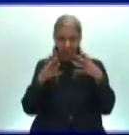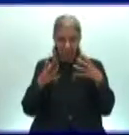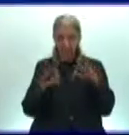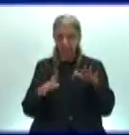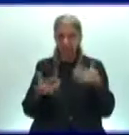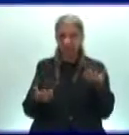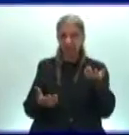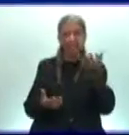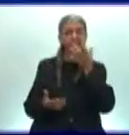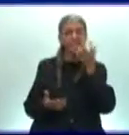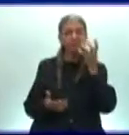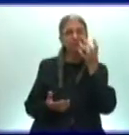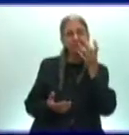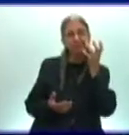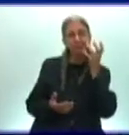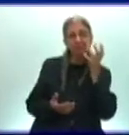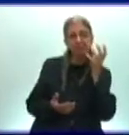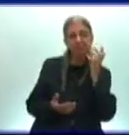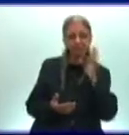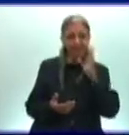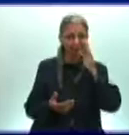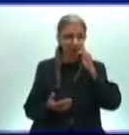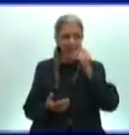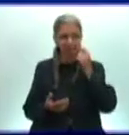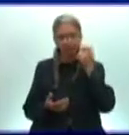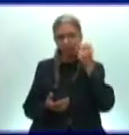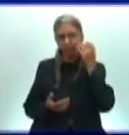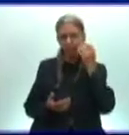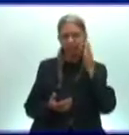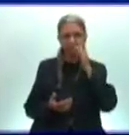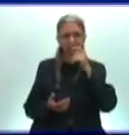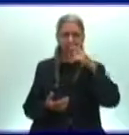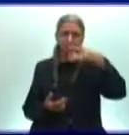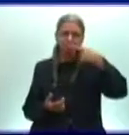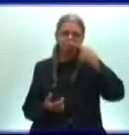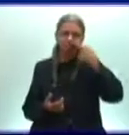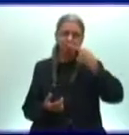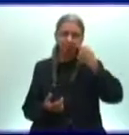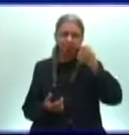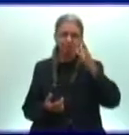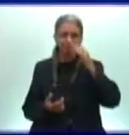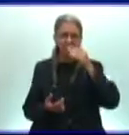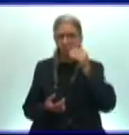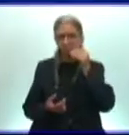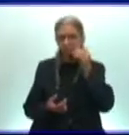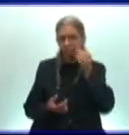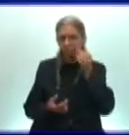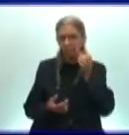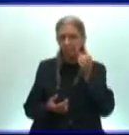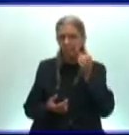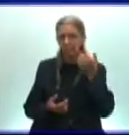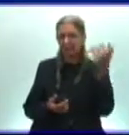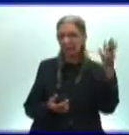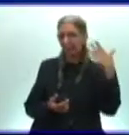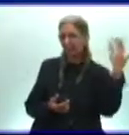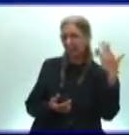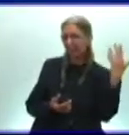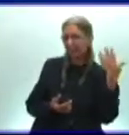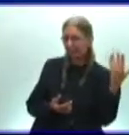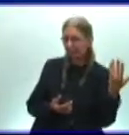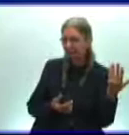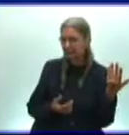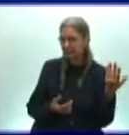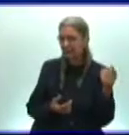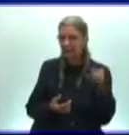Es un gas incoloro, inodoro e insípido. Recuerden que es un gas a temperatura ambiente y que